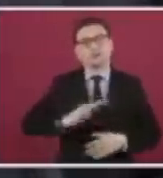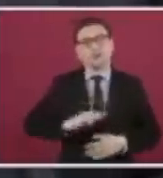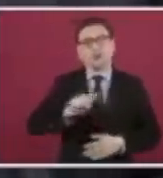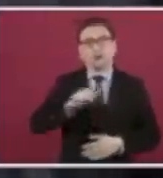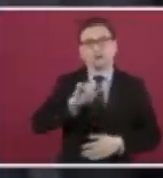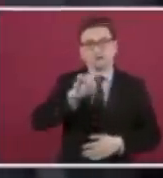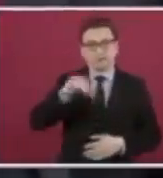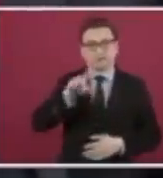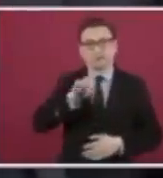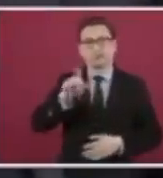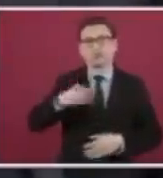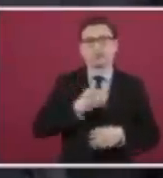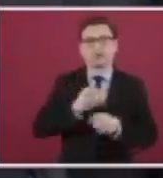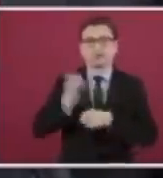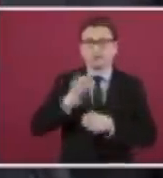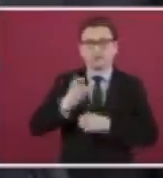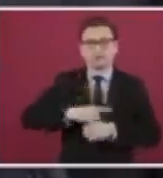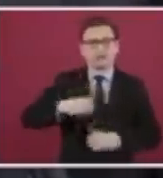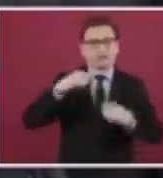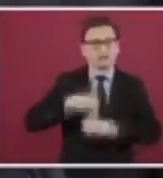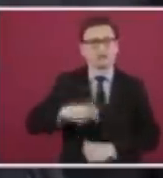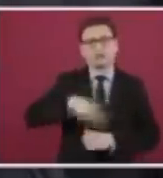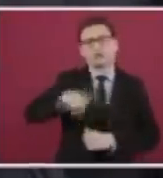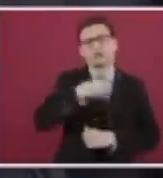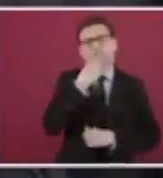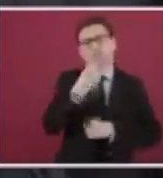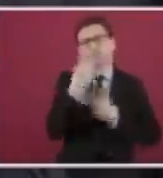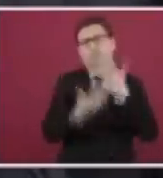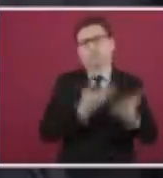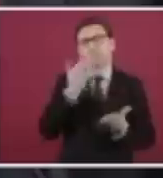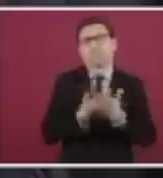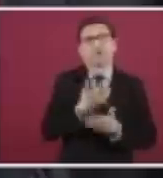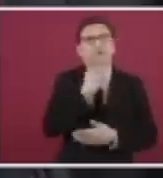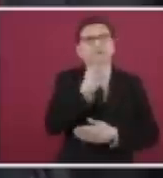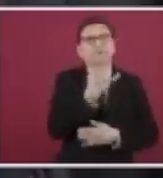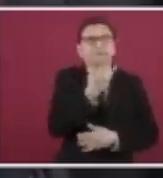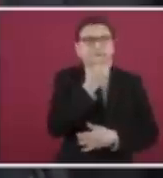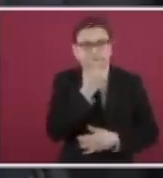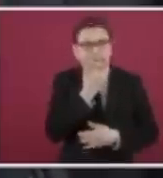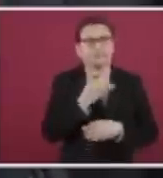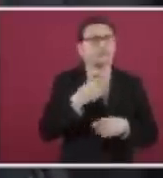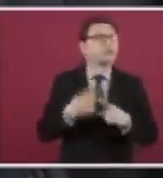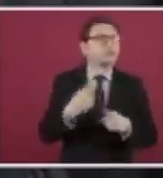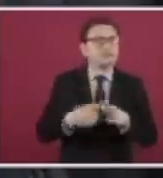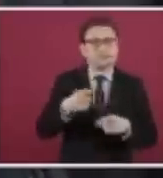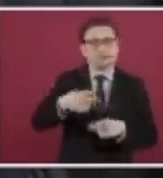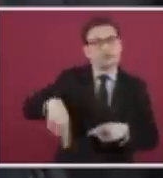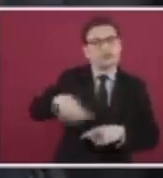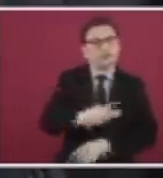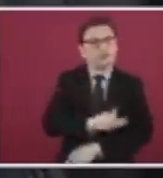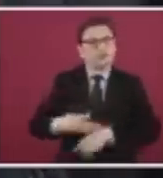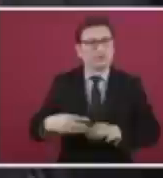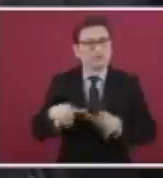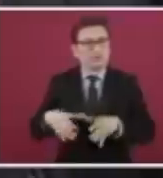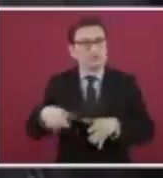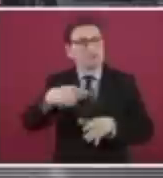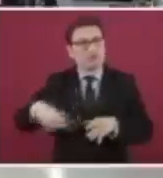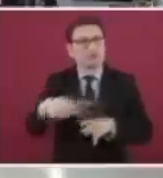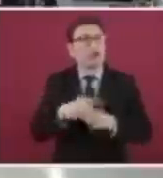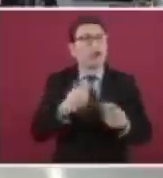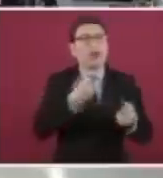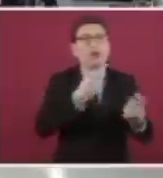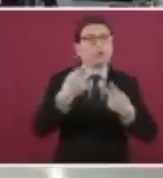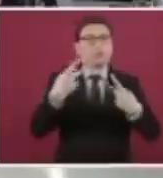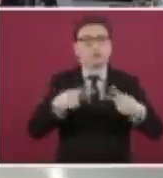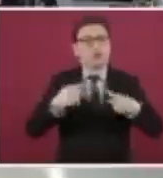autoridades estatales estaban planteando ofrecer disculpas a las familias de quienes desaparecieron, que se habla de más de